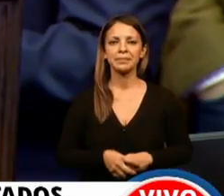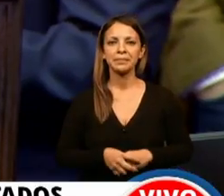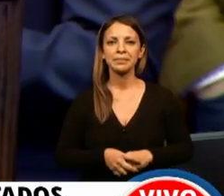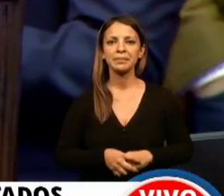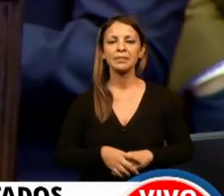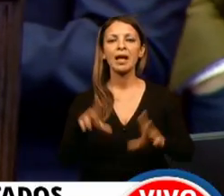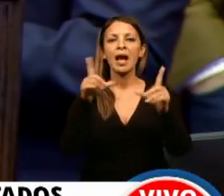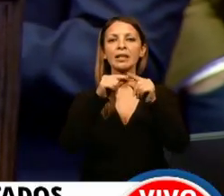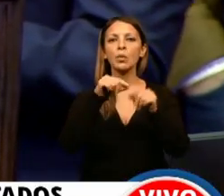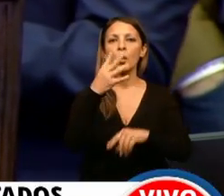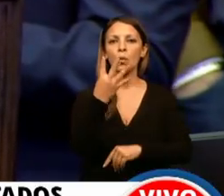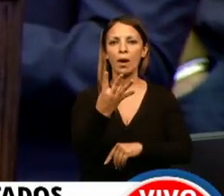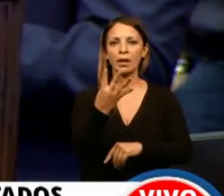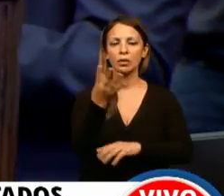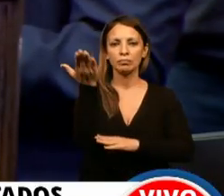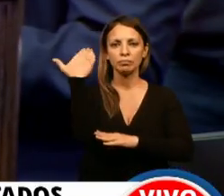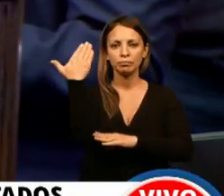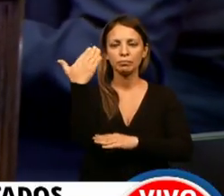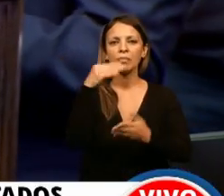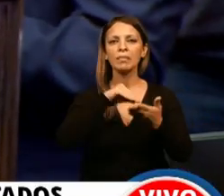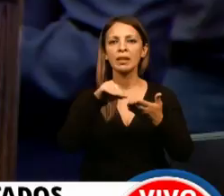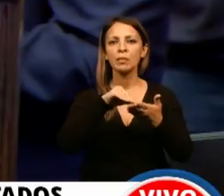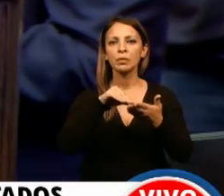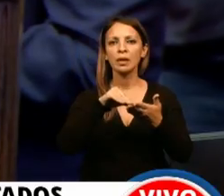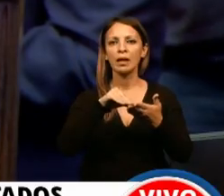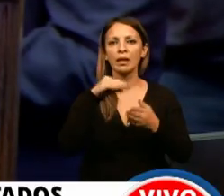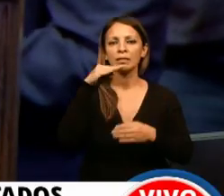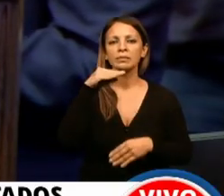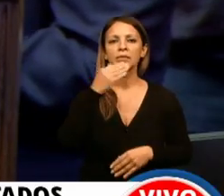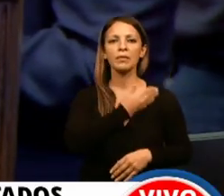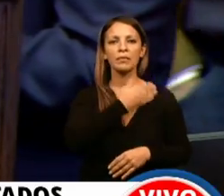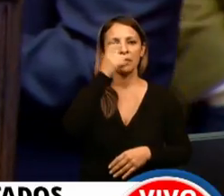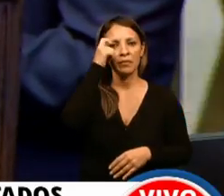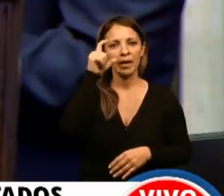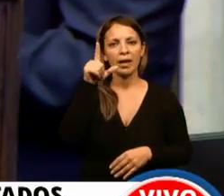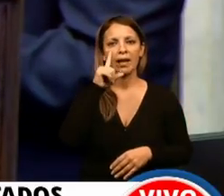artículo cuarto en el uso de la palabra el diputado omar chafí félix